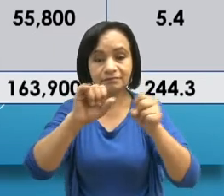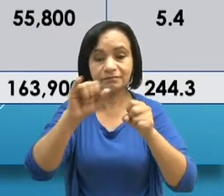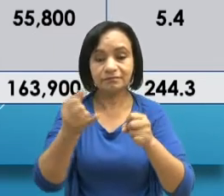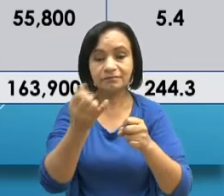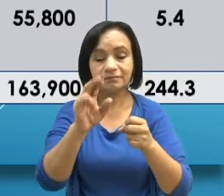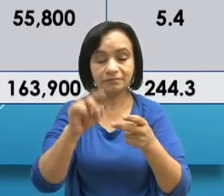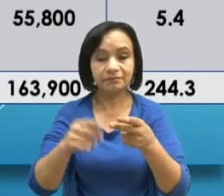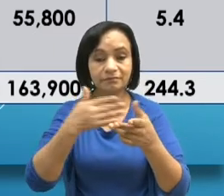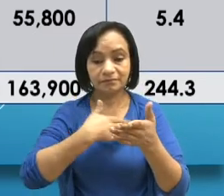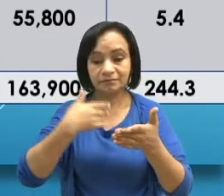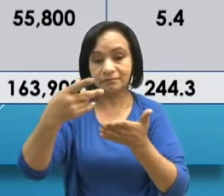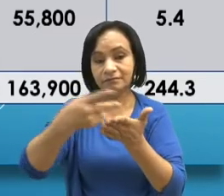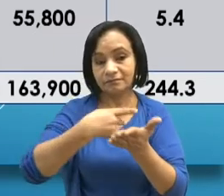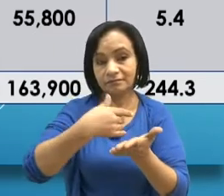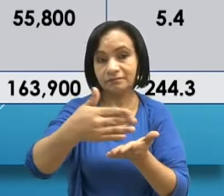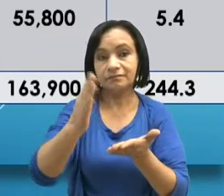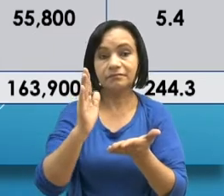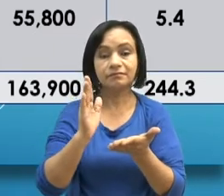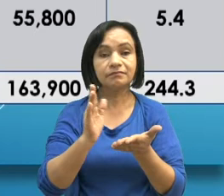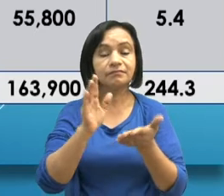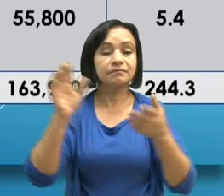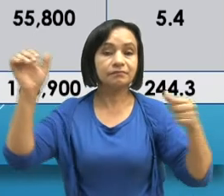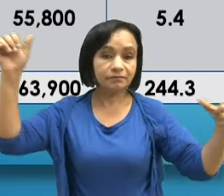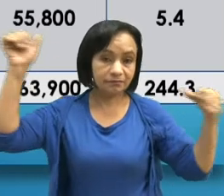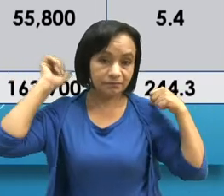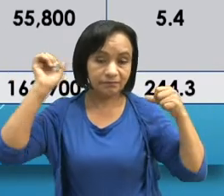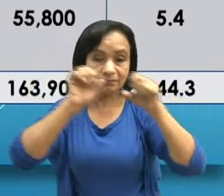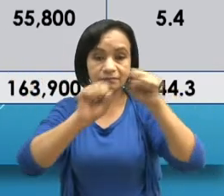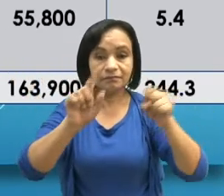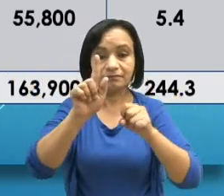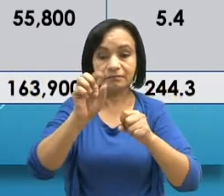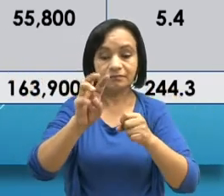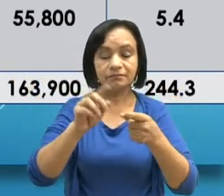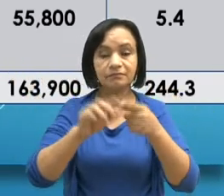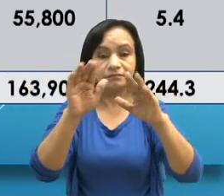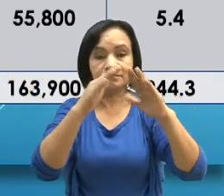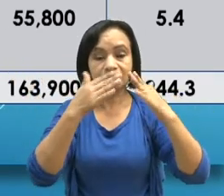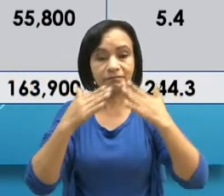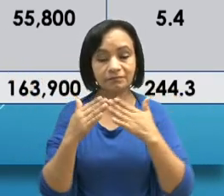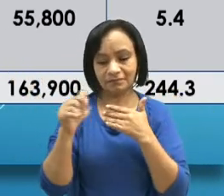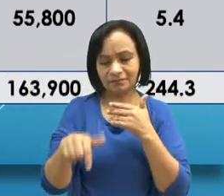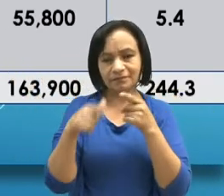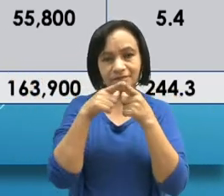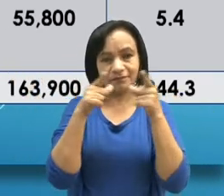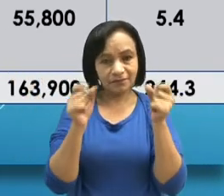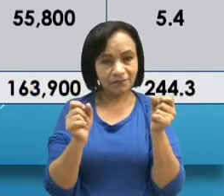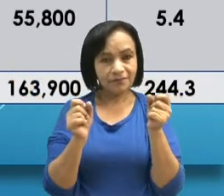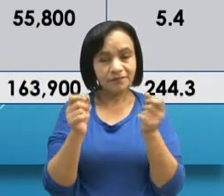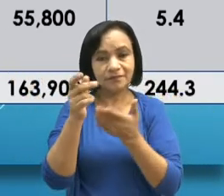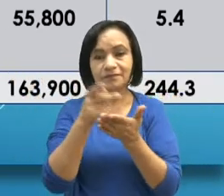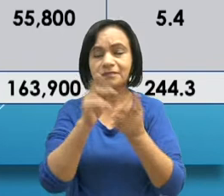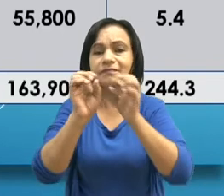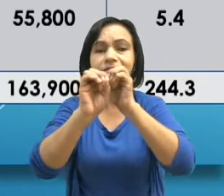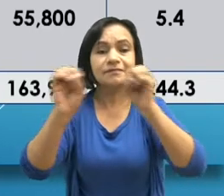proyectos de mejora. En cuanto al saneamiento, Acoyape y Santo Tomás fueron ampliaciones. El barrio La Primavera, aquí mismo en Managua, fue un proyecto, no